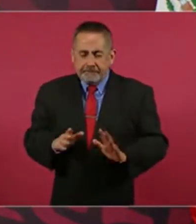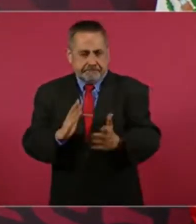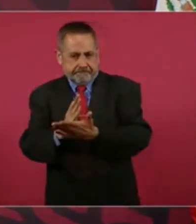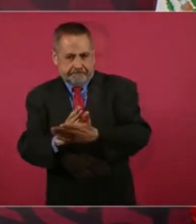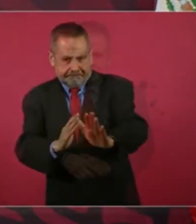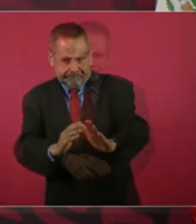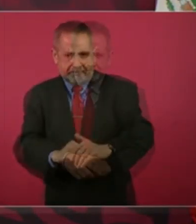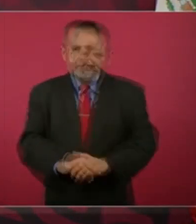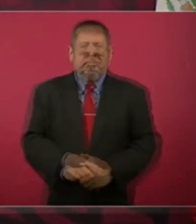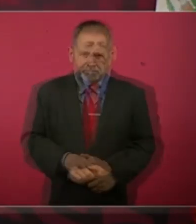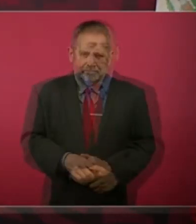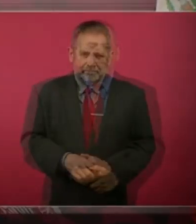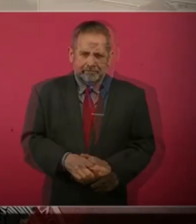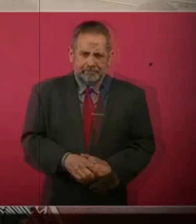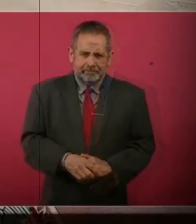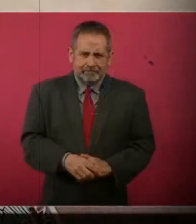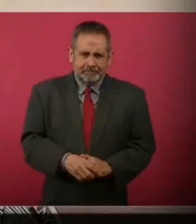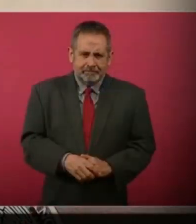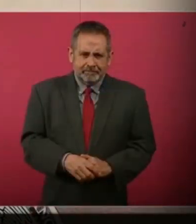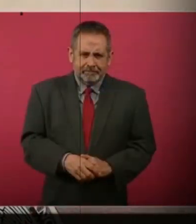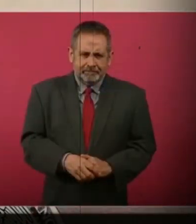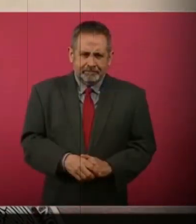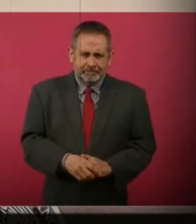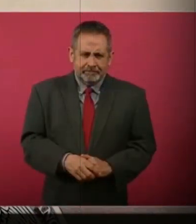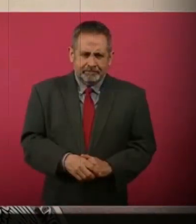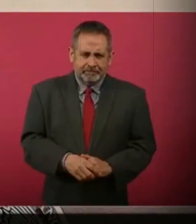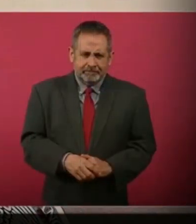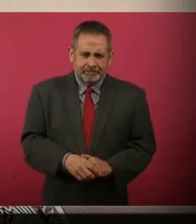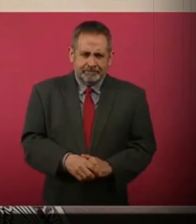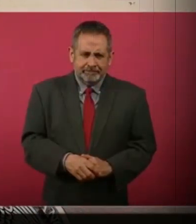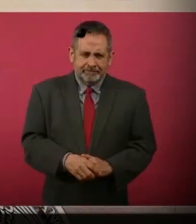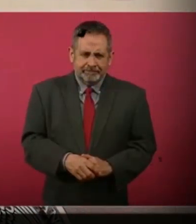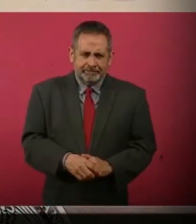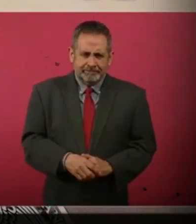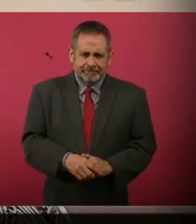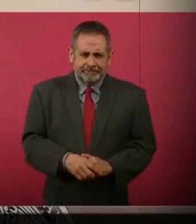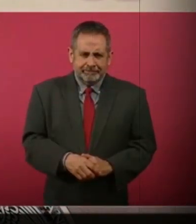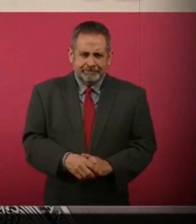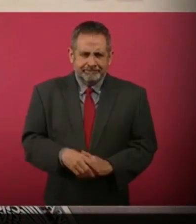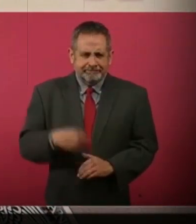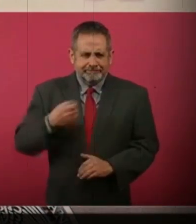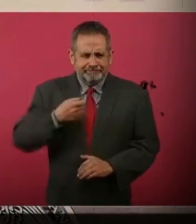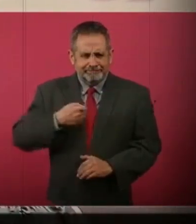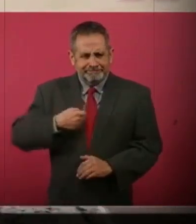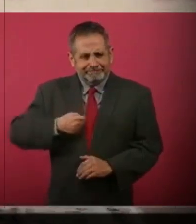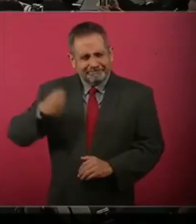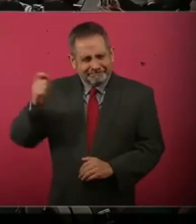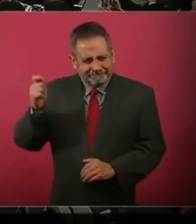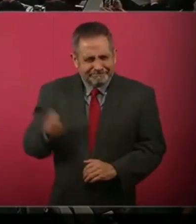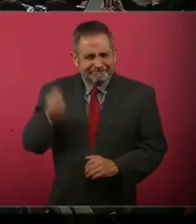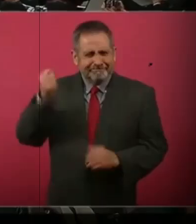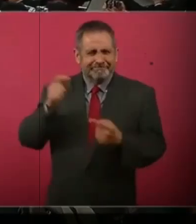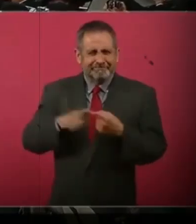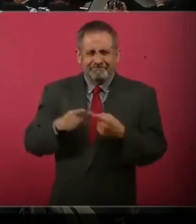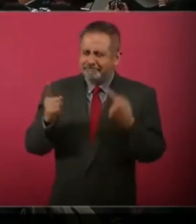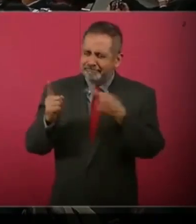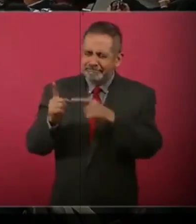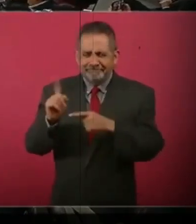pánico. Mi dedito. Mi terzo ganso.